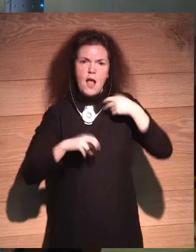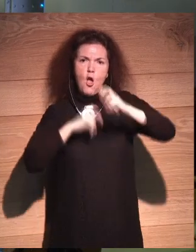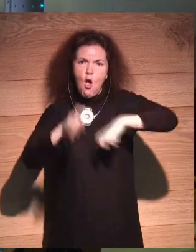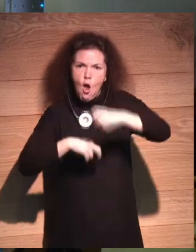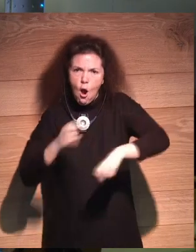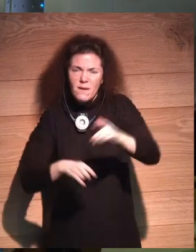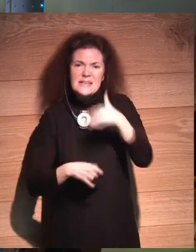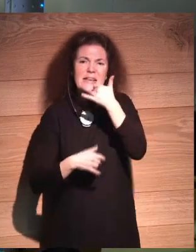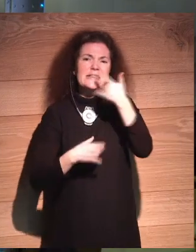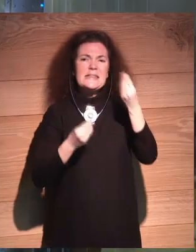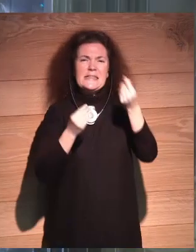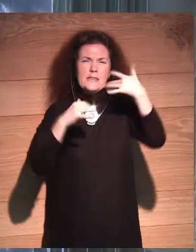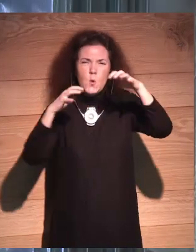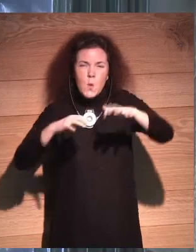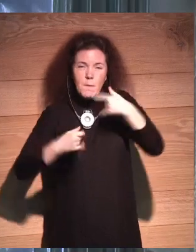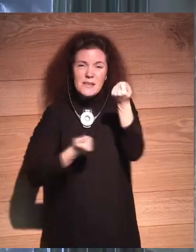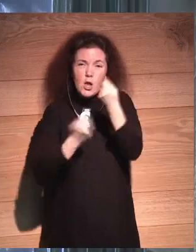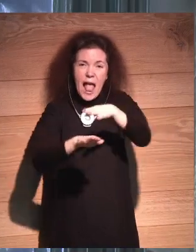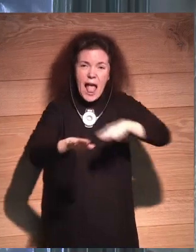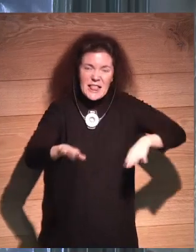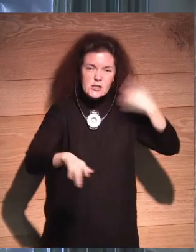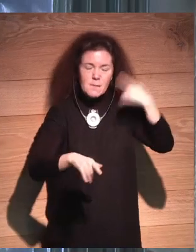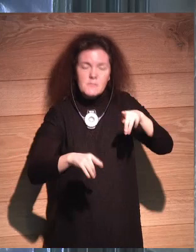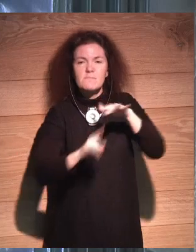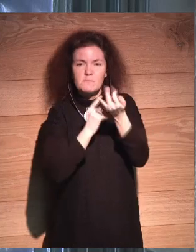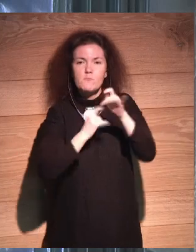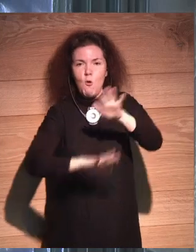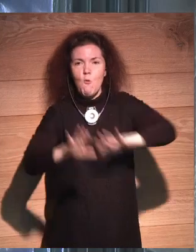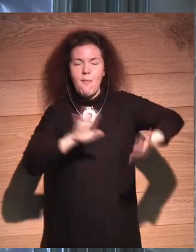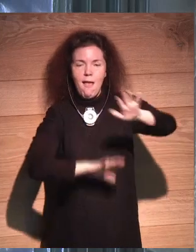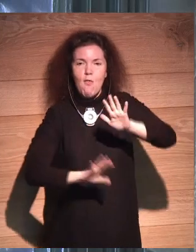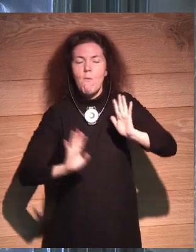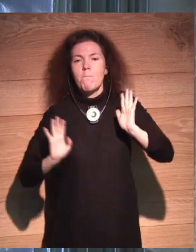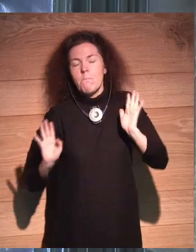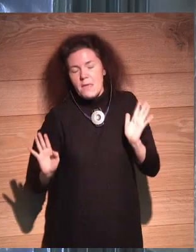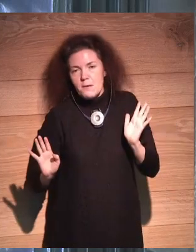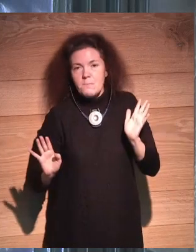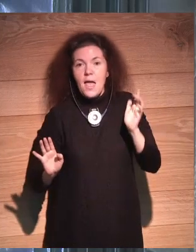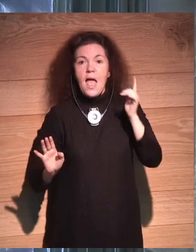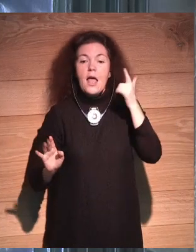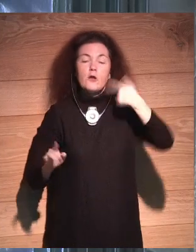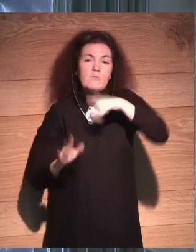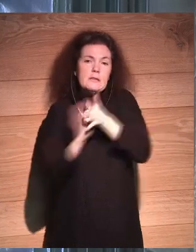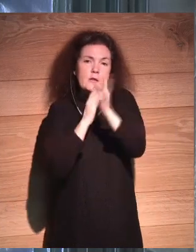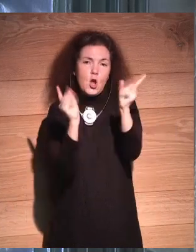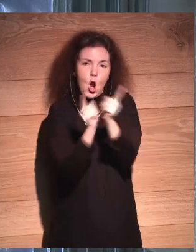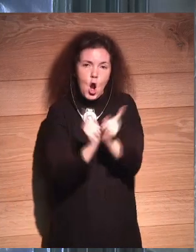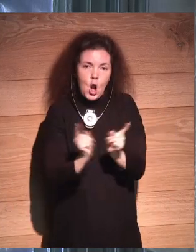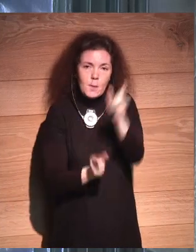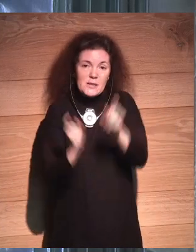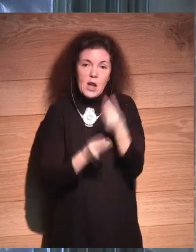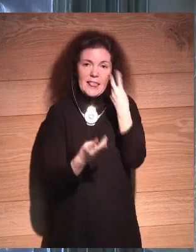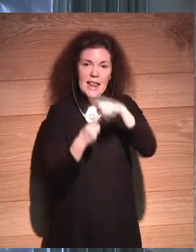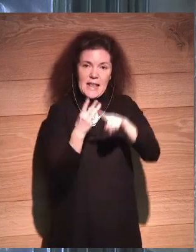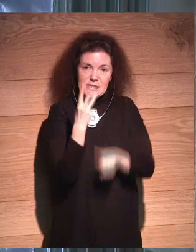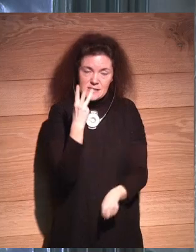y la casi lluvia y demás, pues los atascos, sabemos que se hace muy complicado, pero bueno, vamos a ser muy breves, las tres personas que vamos a intervenir en